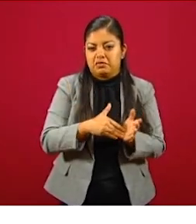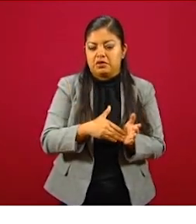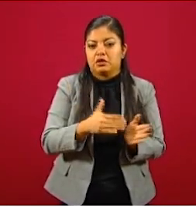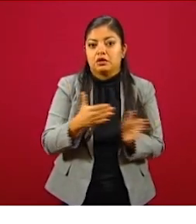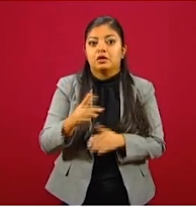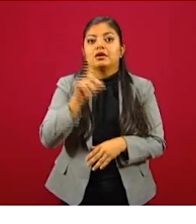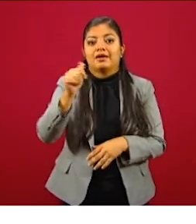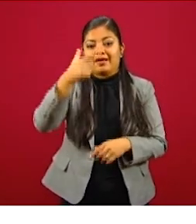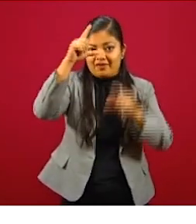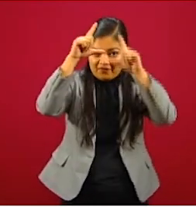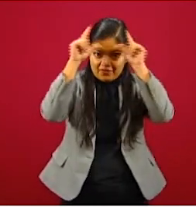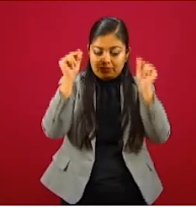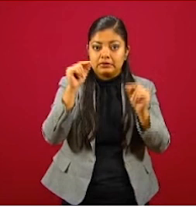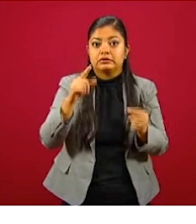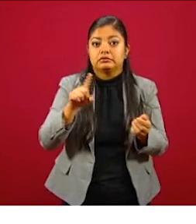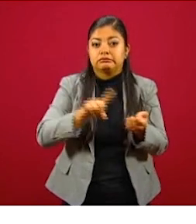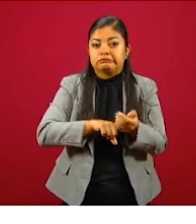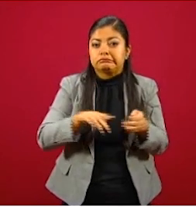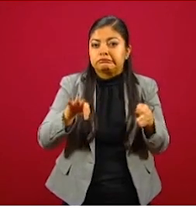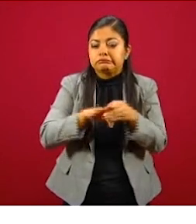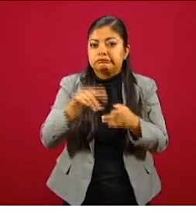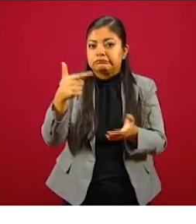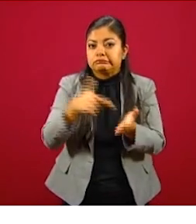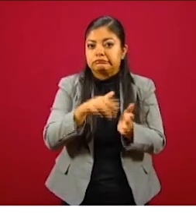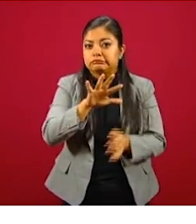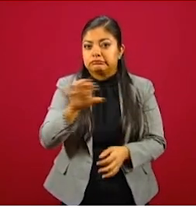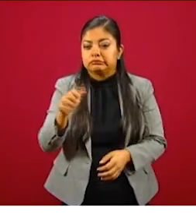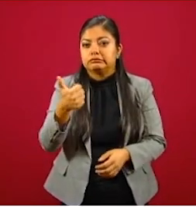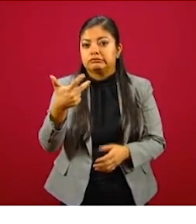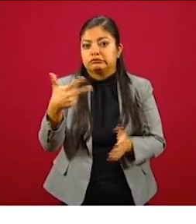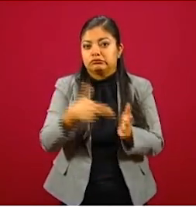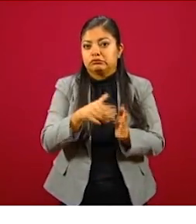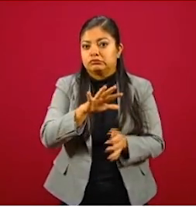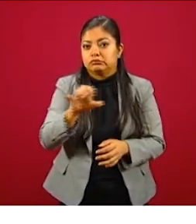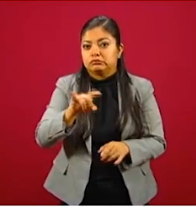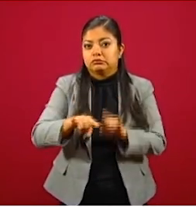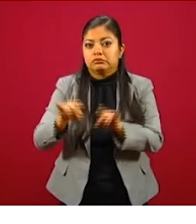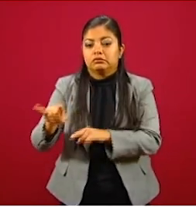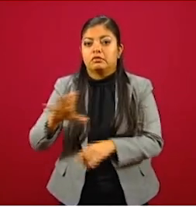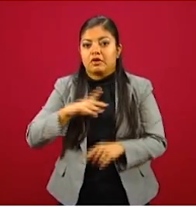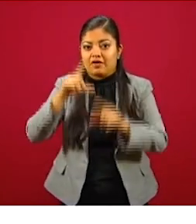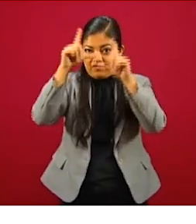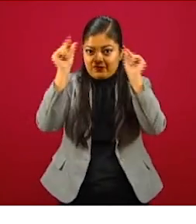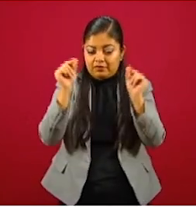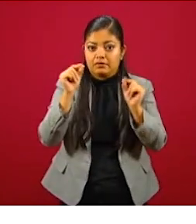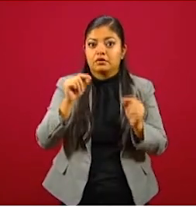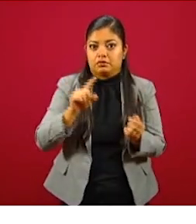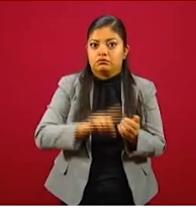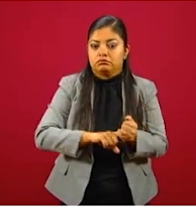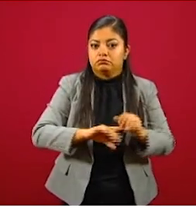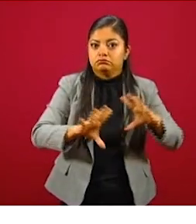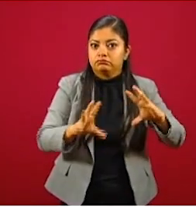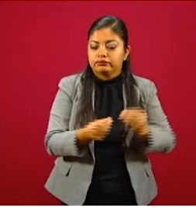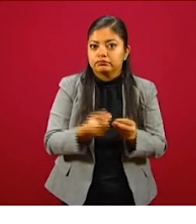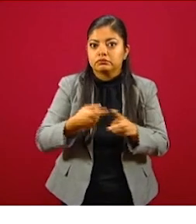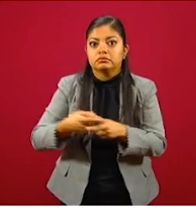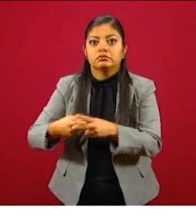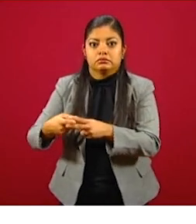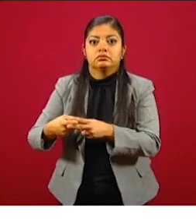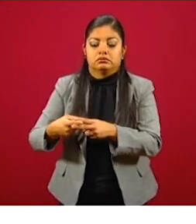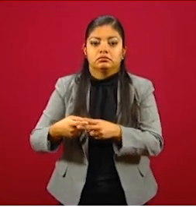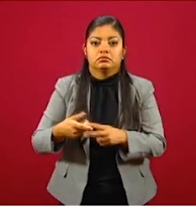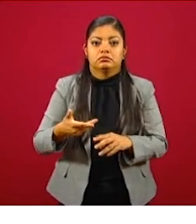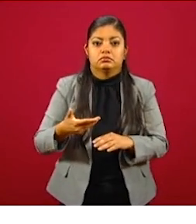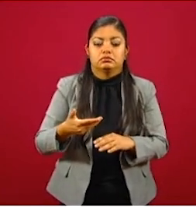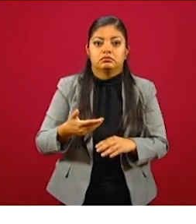9,256 y con enfermeras, como pueden ver, cerca de 7,500 y 8,600 camas con enfermera. Esto,